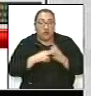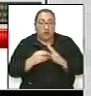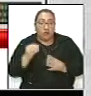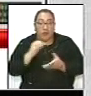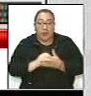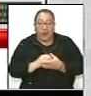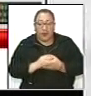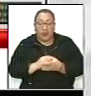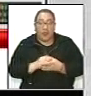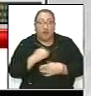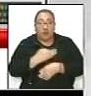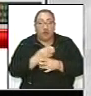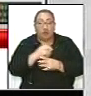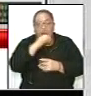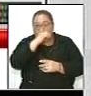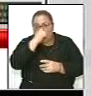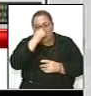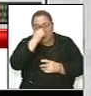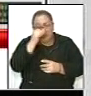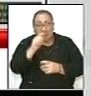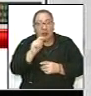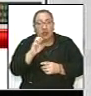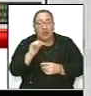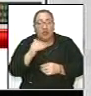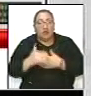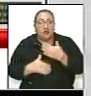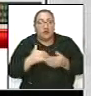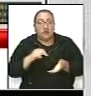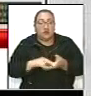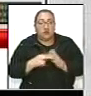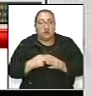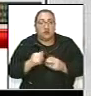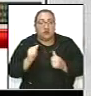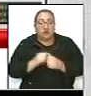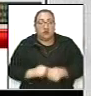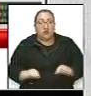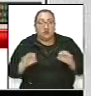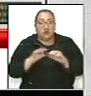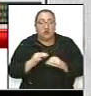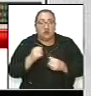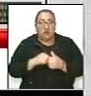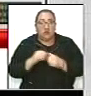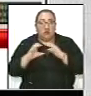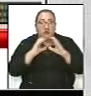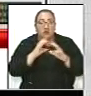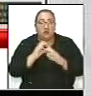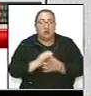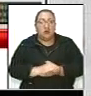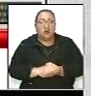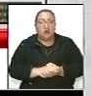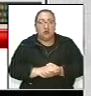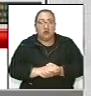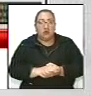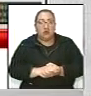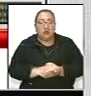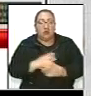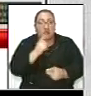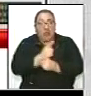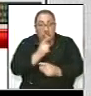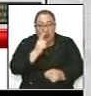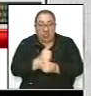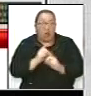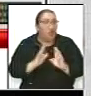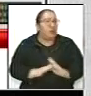establecer estrategias técnicas y procedimientos sustentados en el diálogo y comunicación, directa